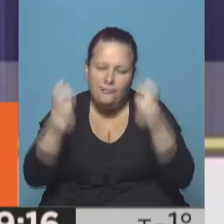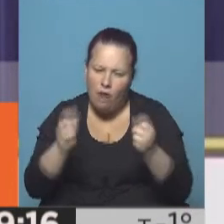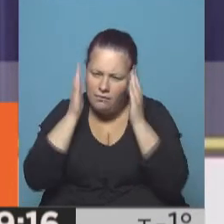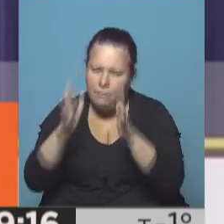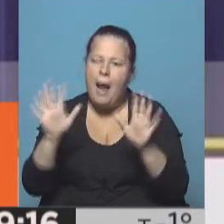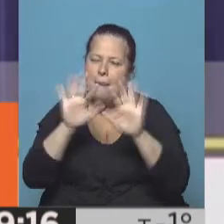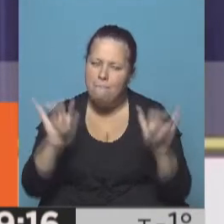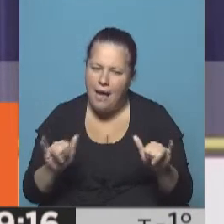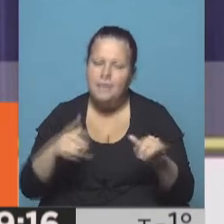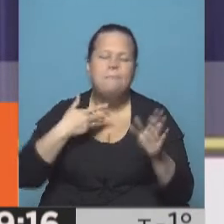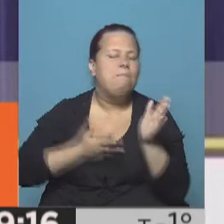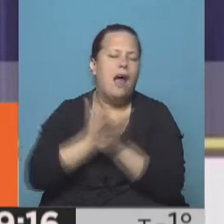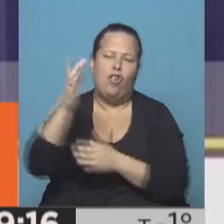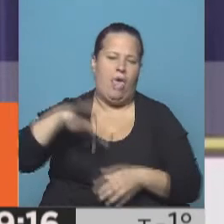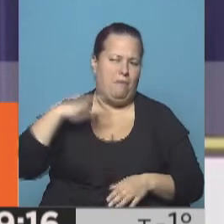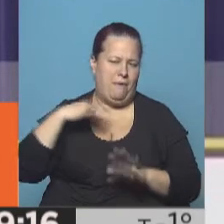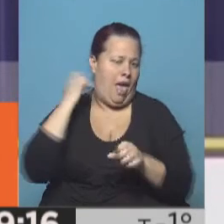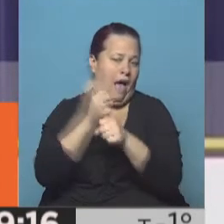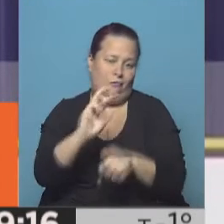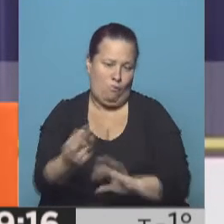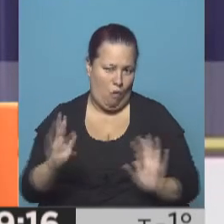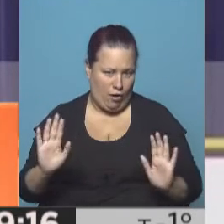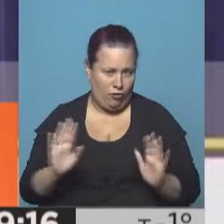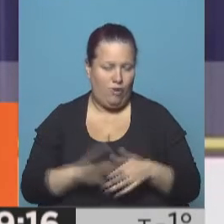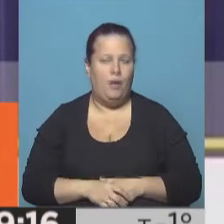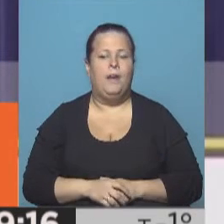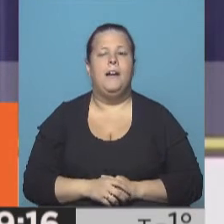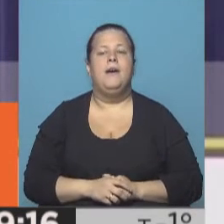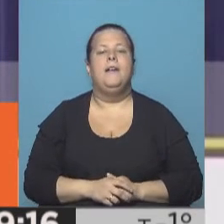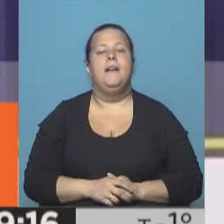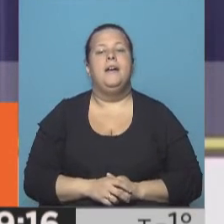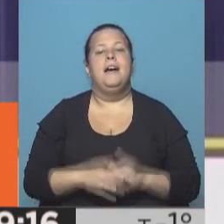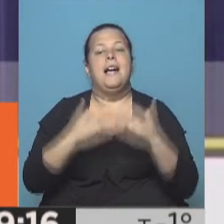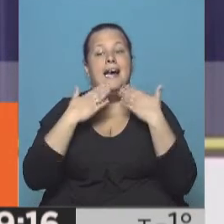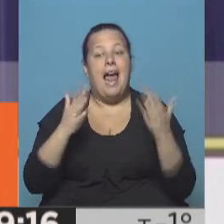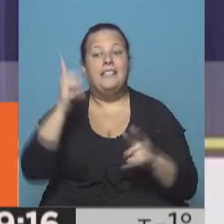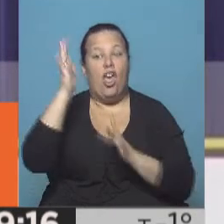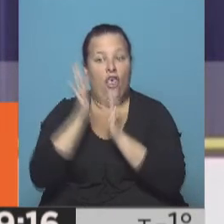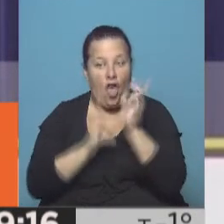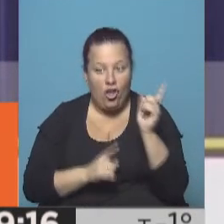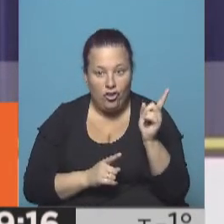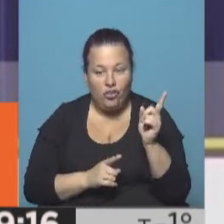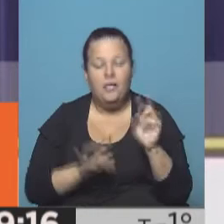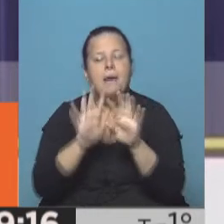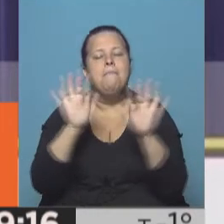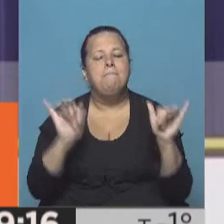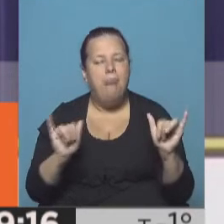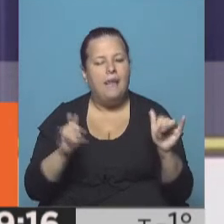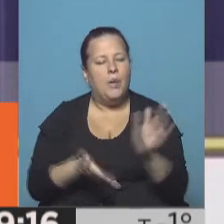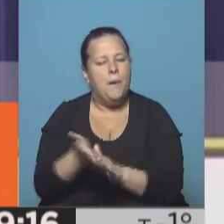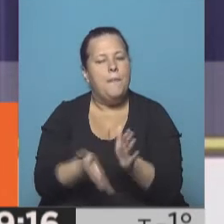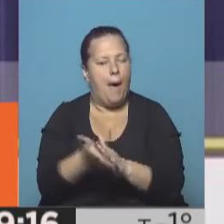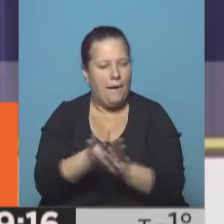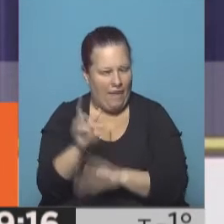por el resto de mis días gracias a dios la paz está cerca